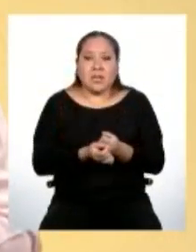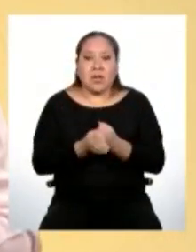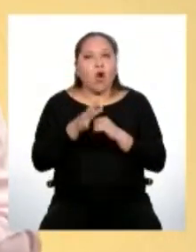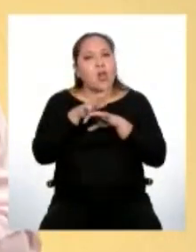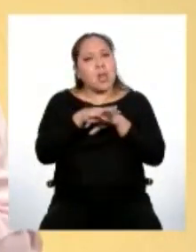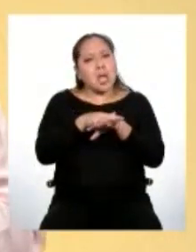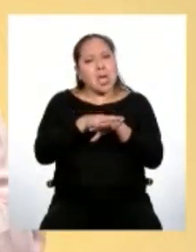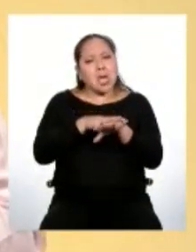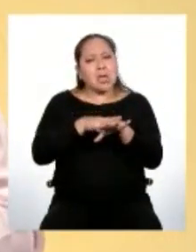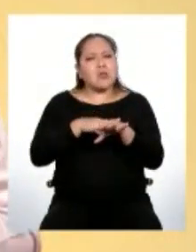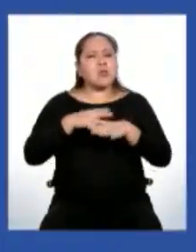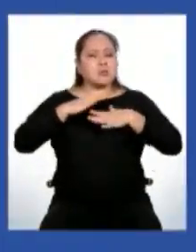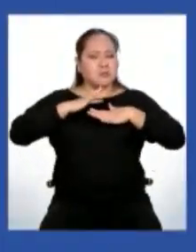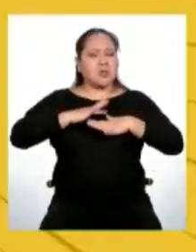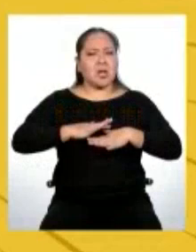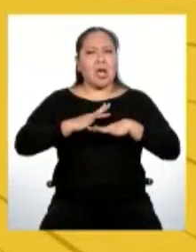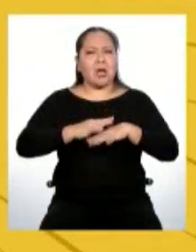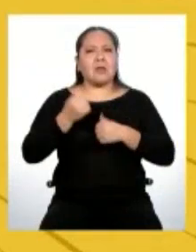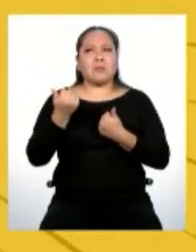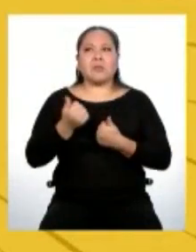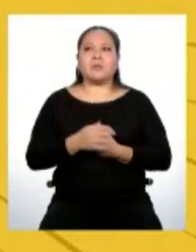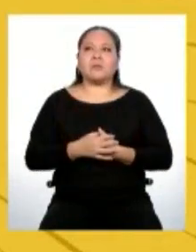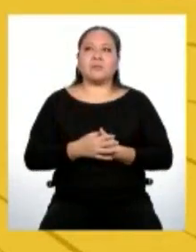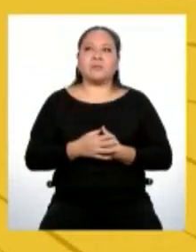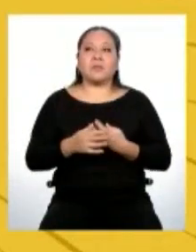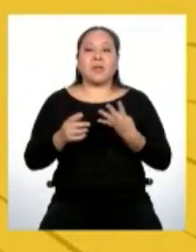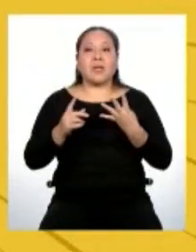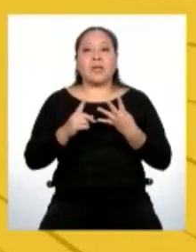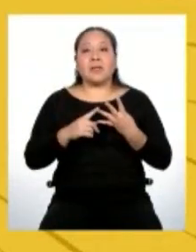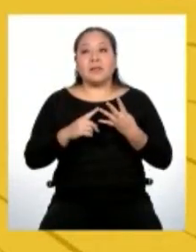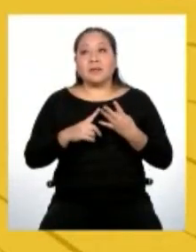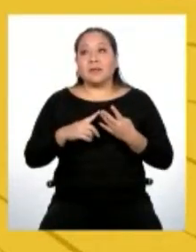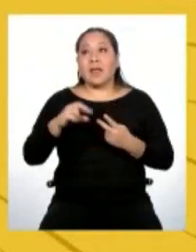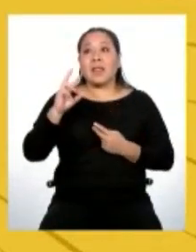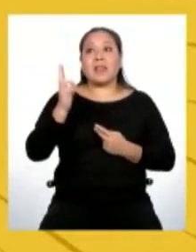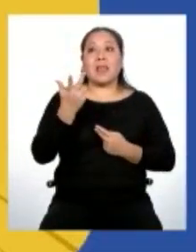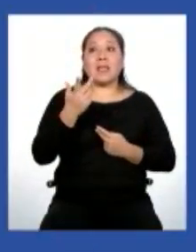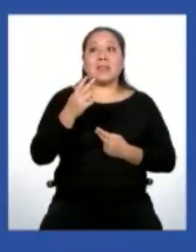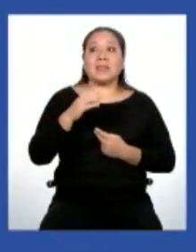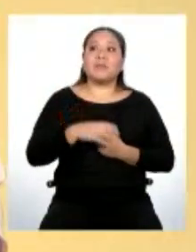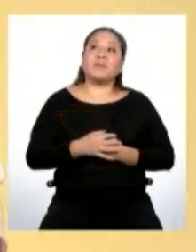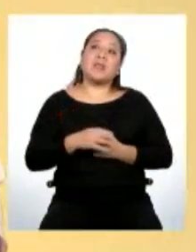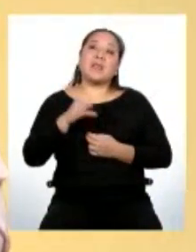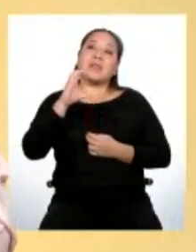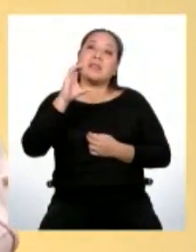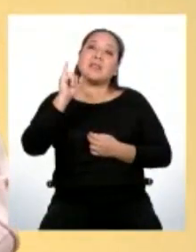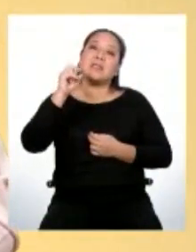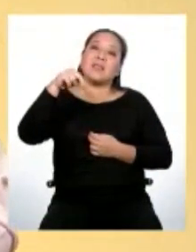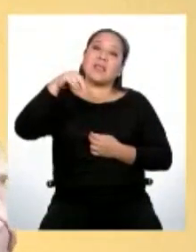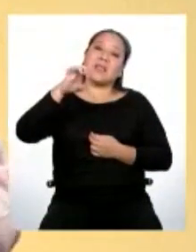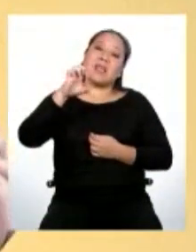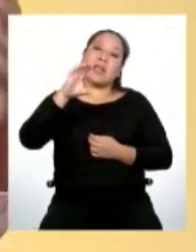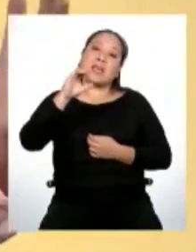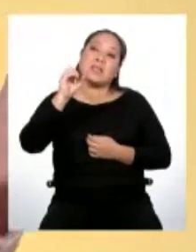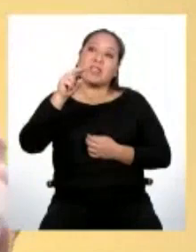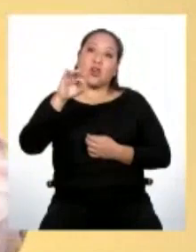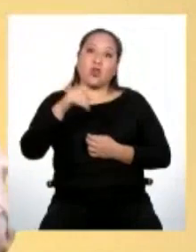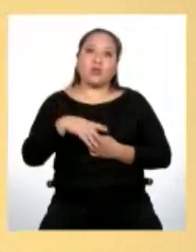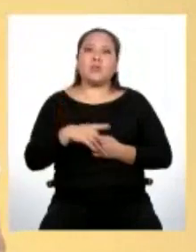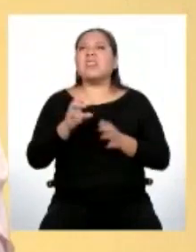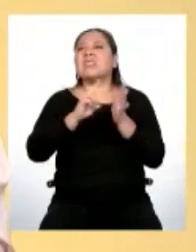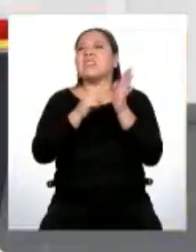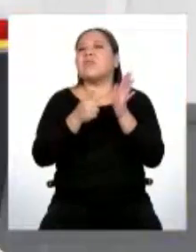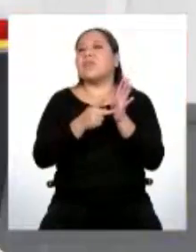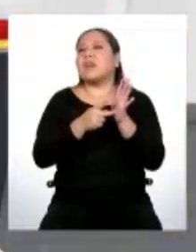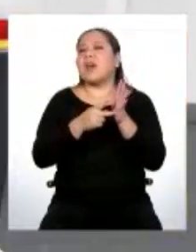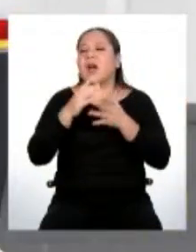suele significar seguridad. 3. Los elementos cinésicos o kinésicos se remiten al lenguaje del cuerpo y a los movimientos